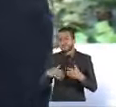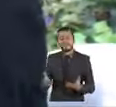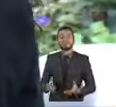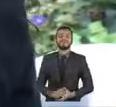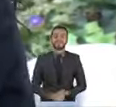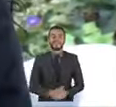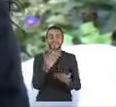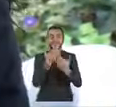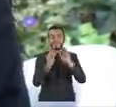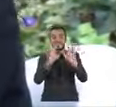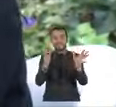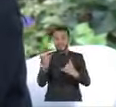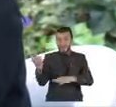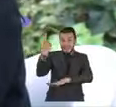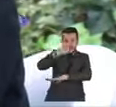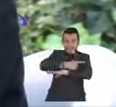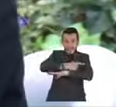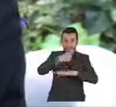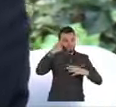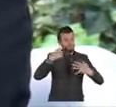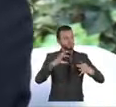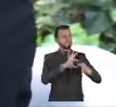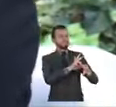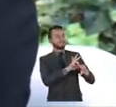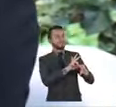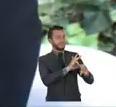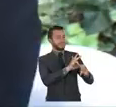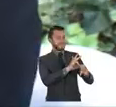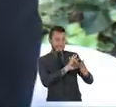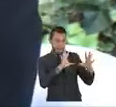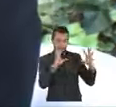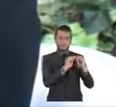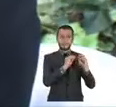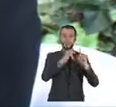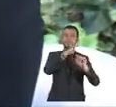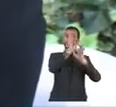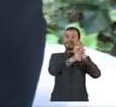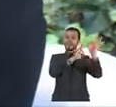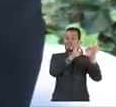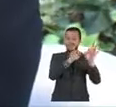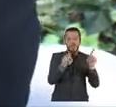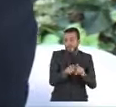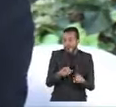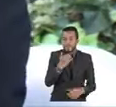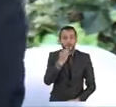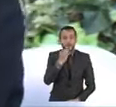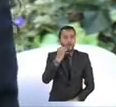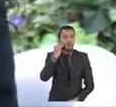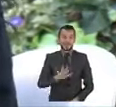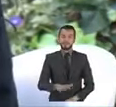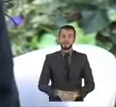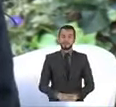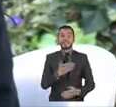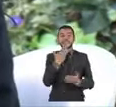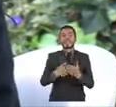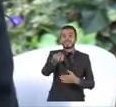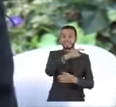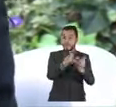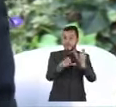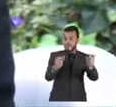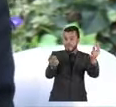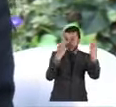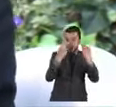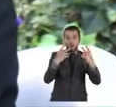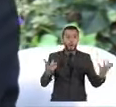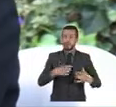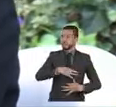por el Hábitat, el mejor hogar. Muchas gracias a todos los representantes de la sociedad civil, a la ciudadanía que nos está viendo en este